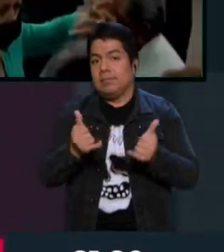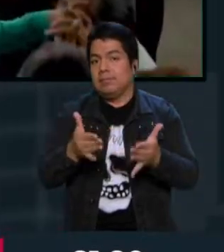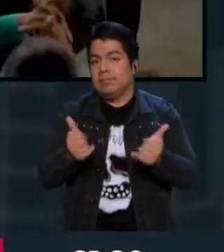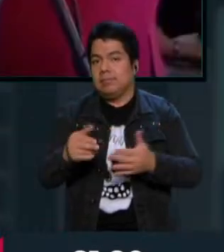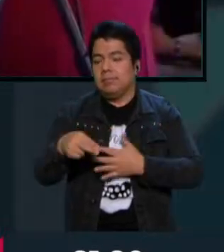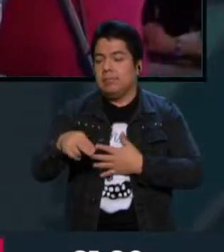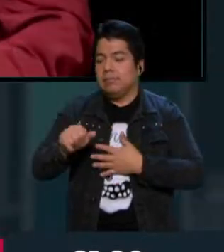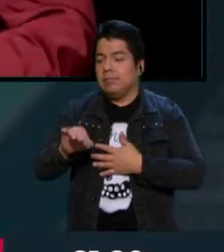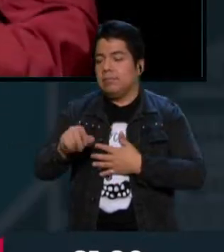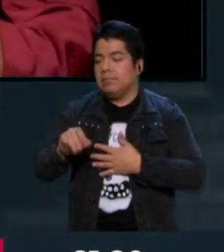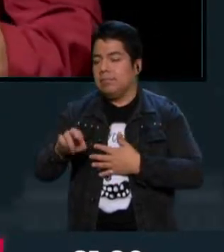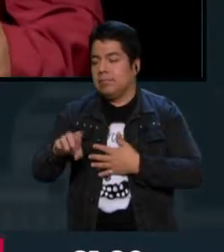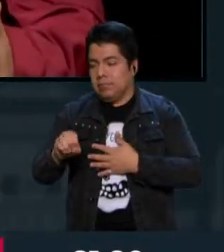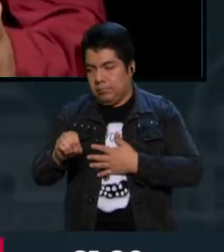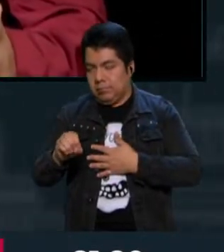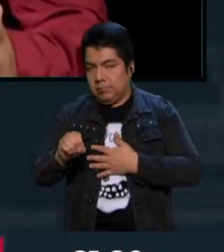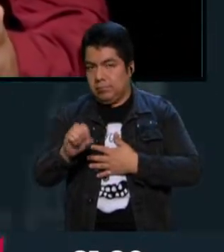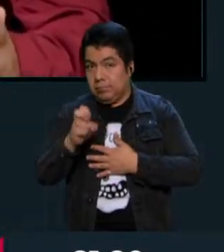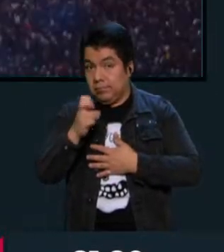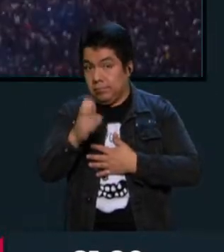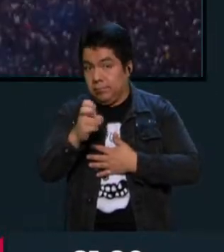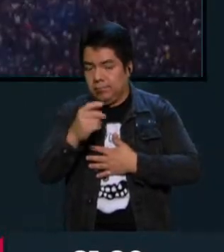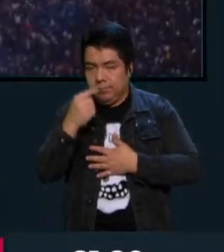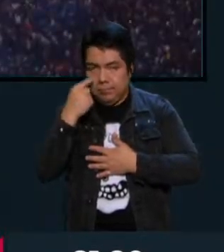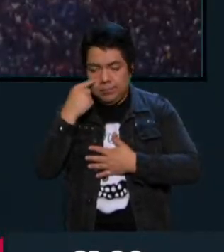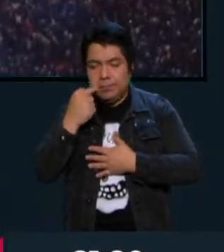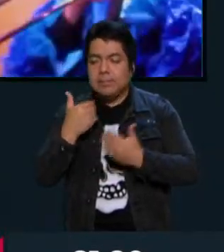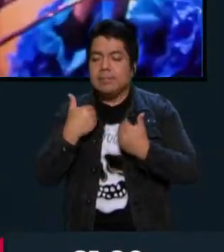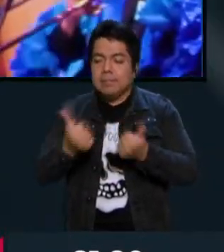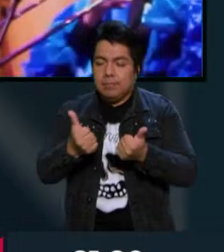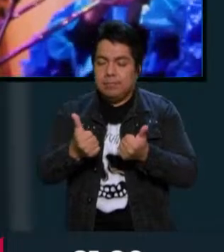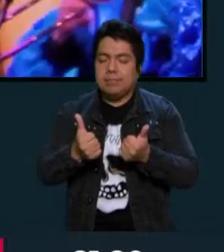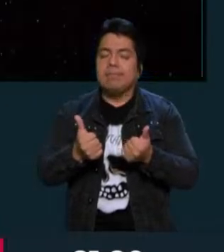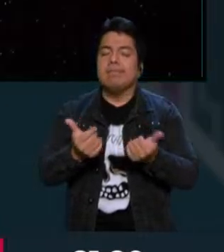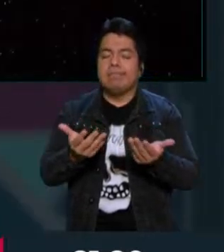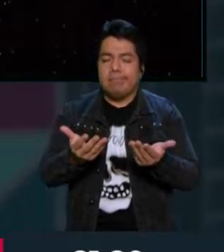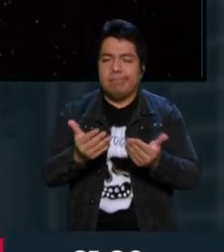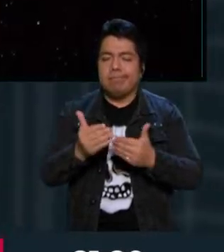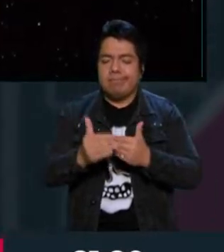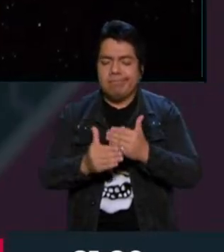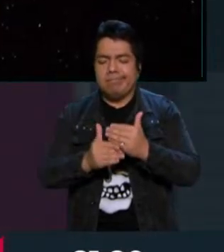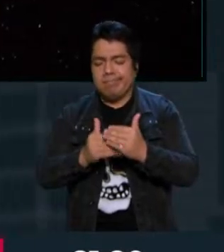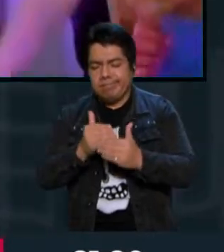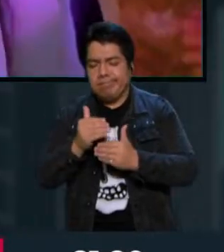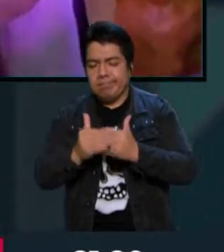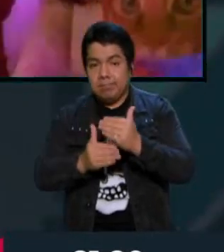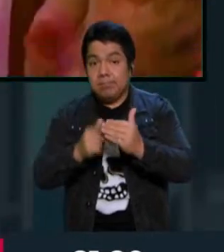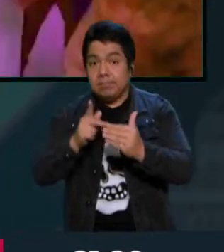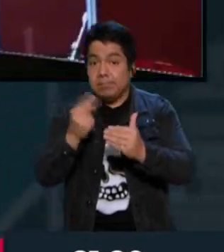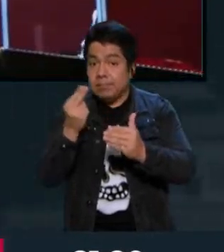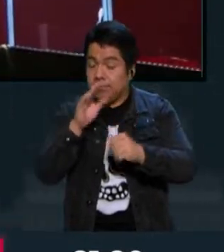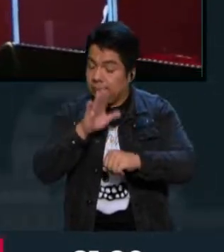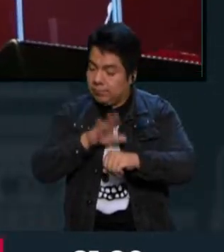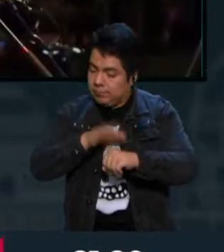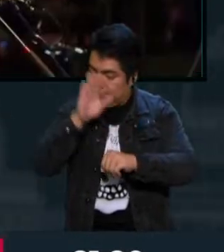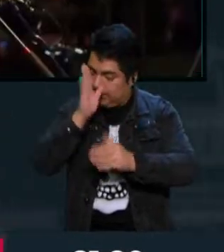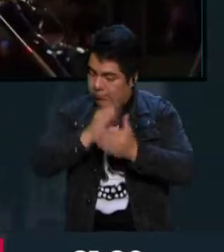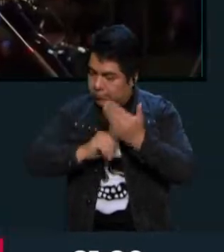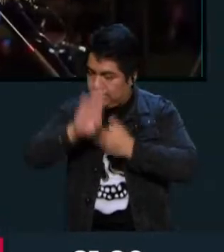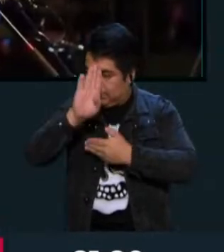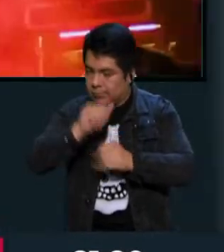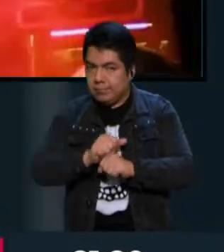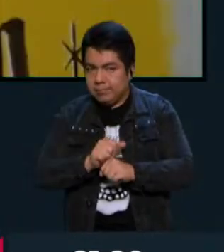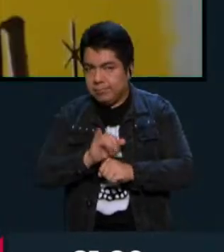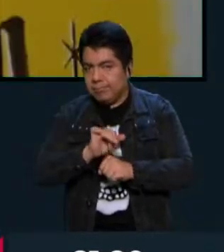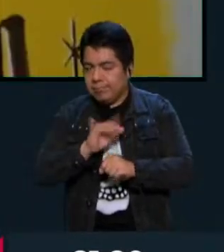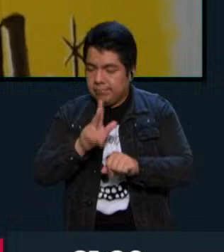neoliberalismo. Entonces, a partir de ese entendido, ha habido buenos avances, pero tiene que haber más. Y tenemos que trabajar